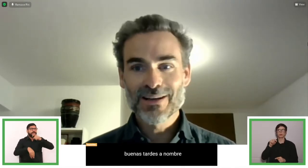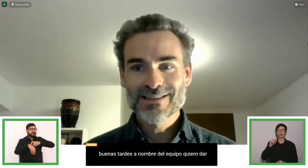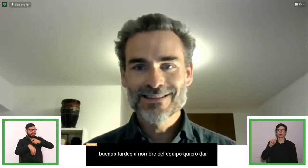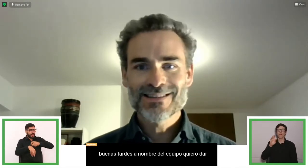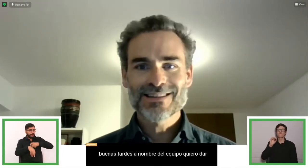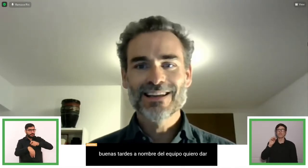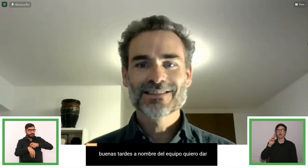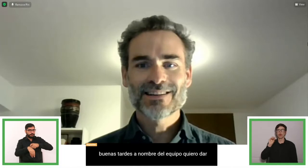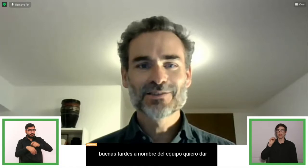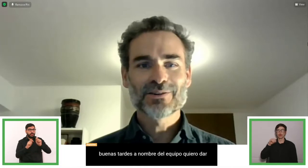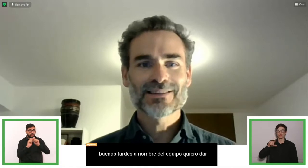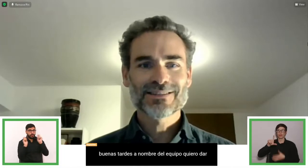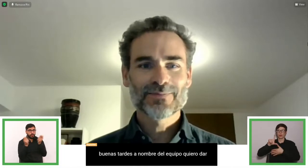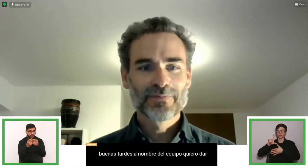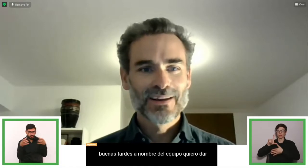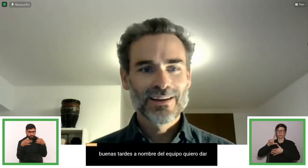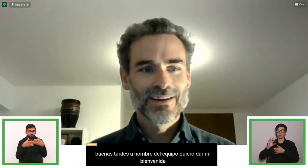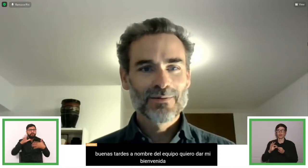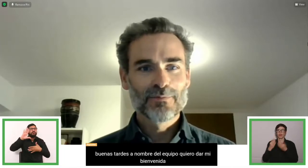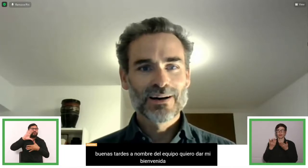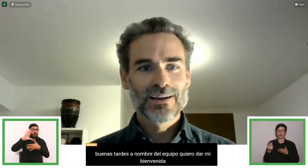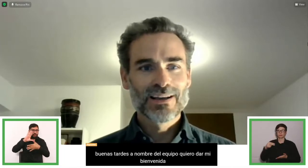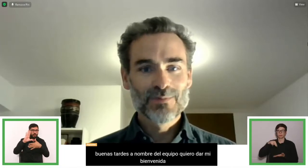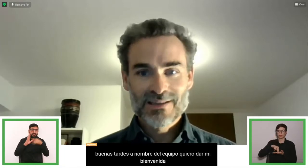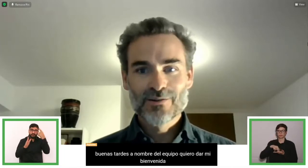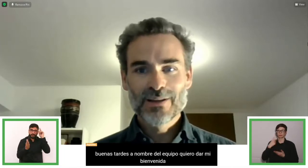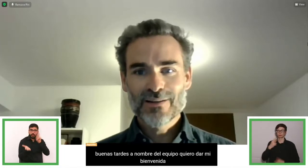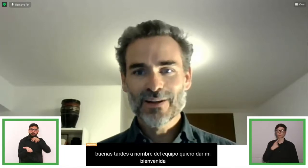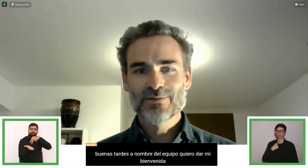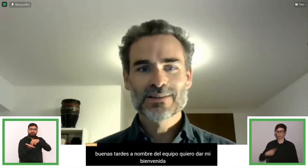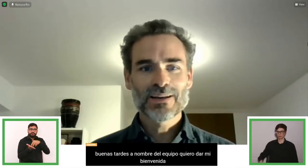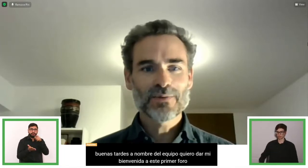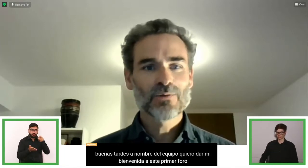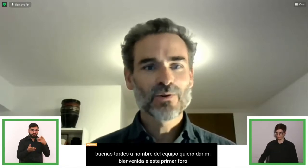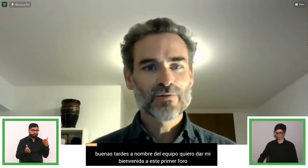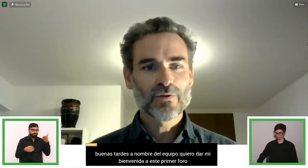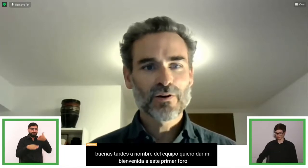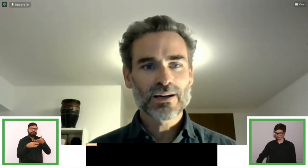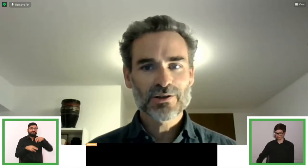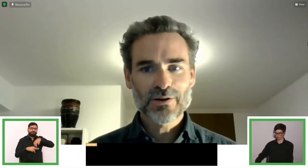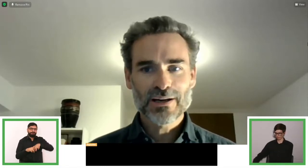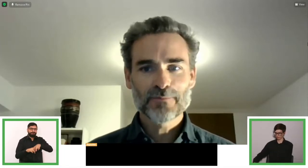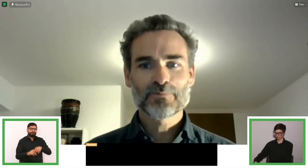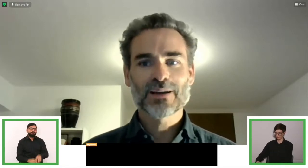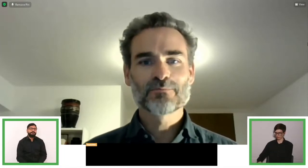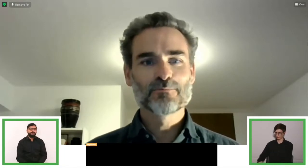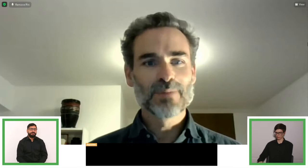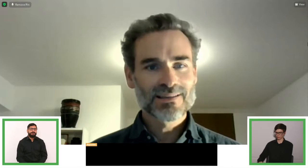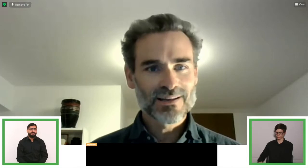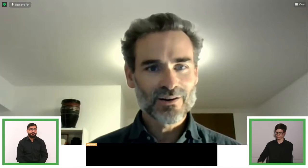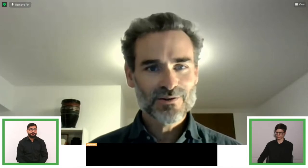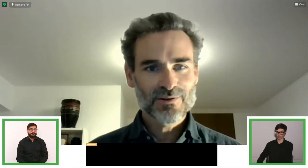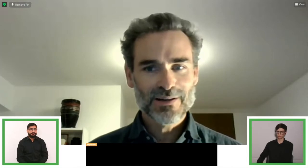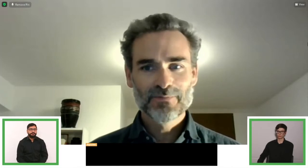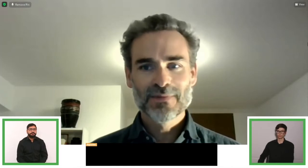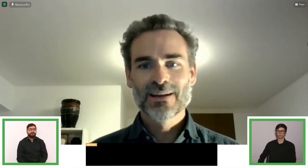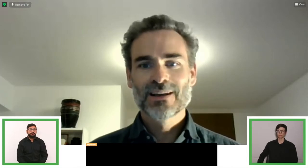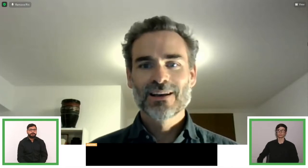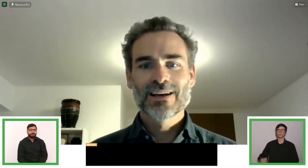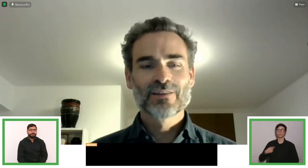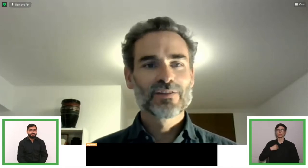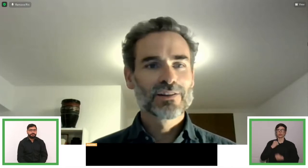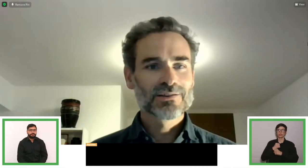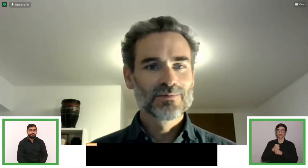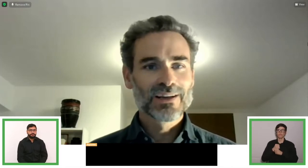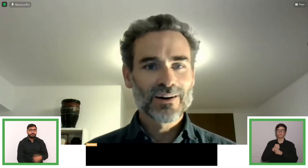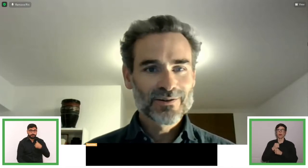en Latinoamérica. Gracias por su presencia y por su interés. Mi nombre es Luke Van Kutzen. Trabajo para